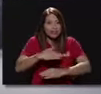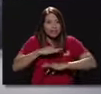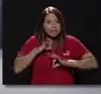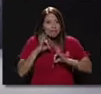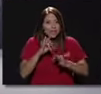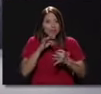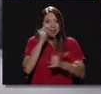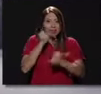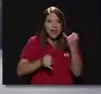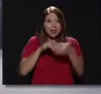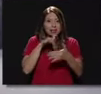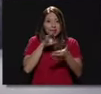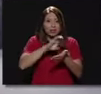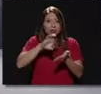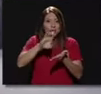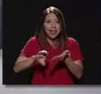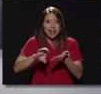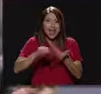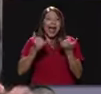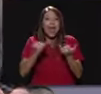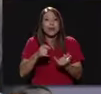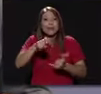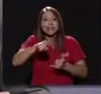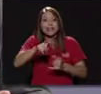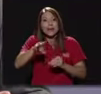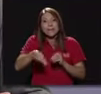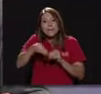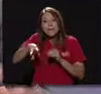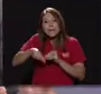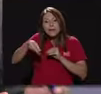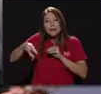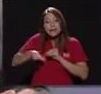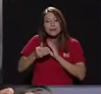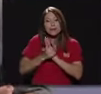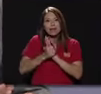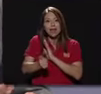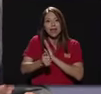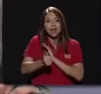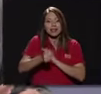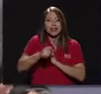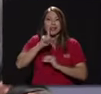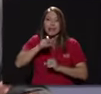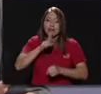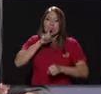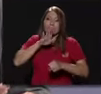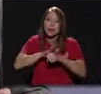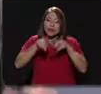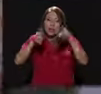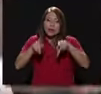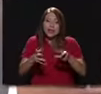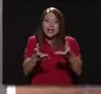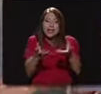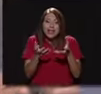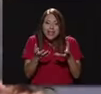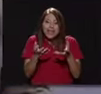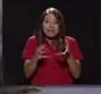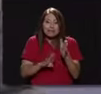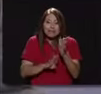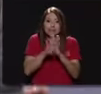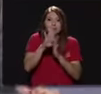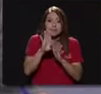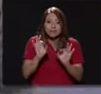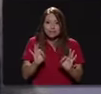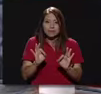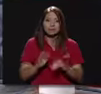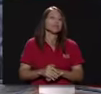que cada vez hay habilidades extra que deben cumplir aquellas personas que aspiran a pasarse ese carril rápido.